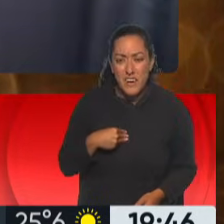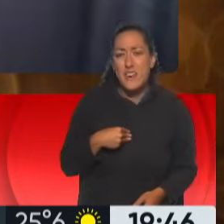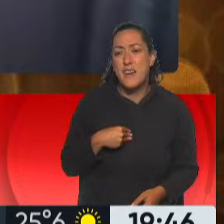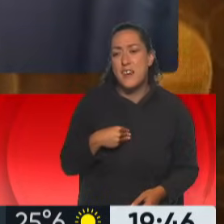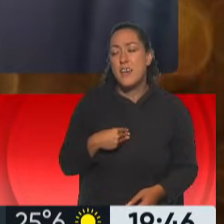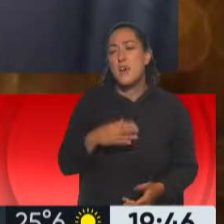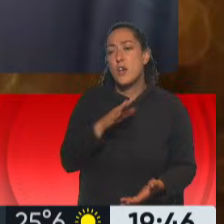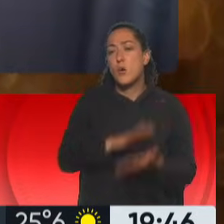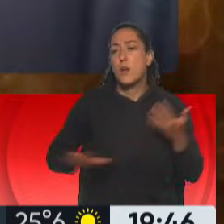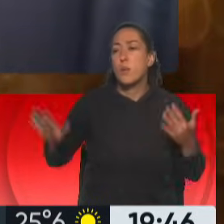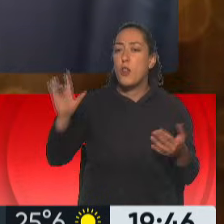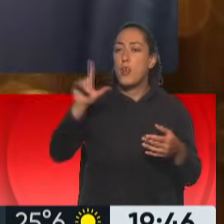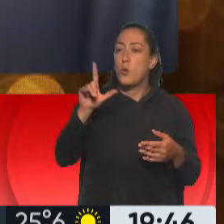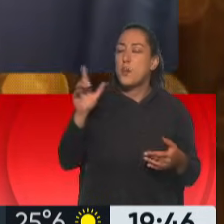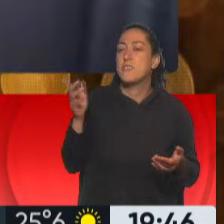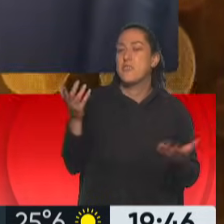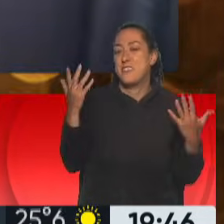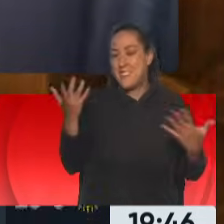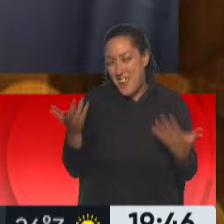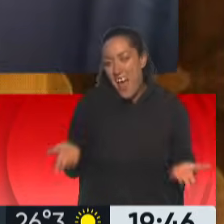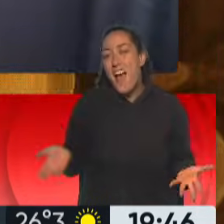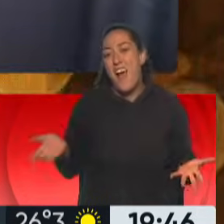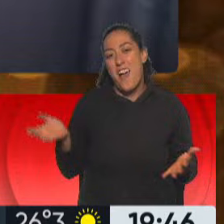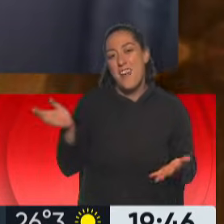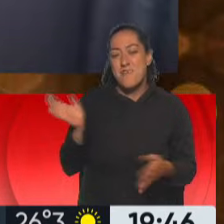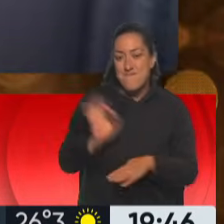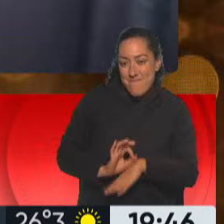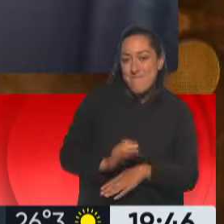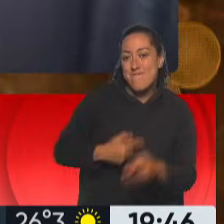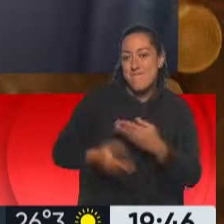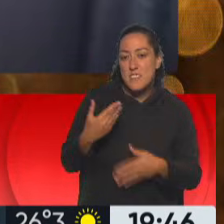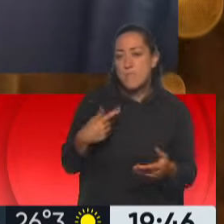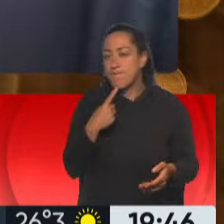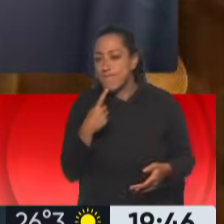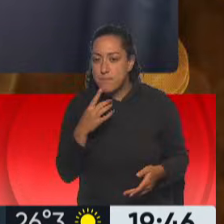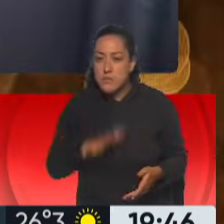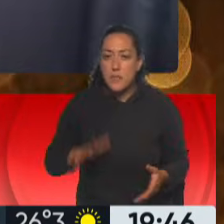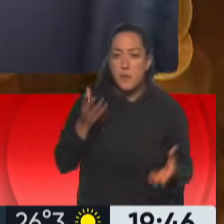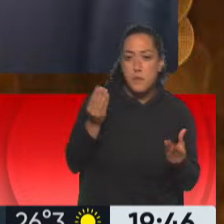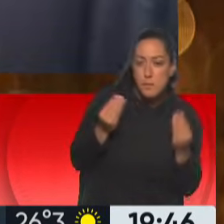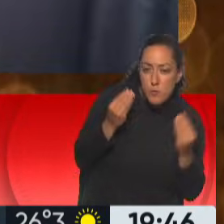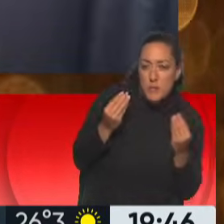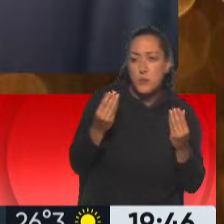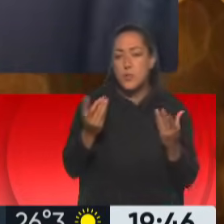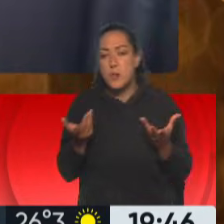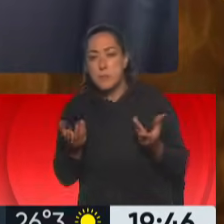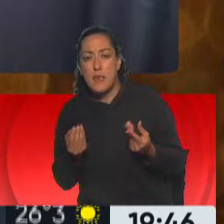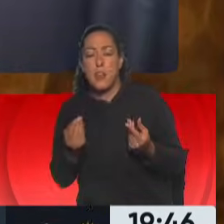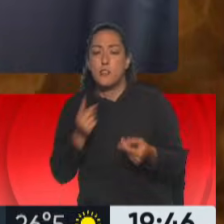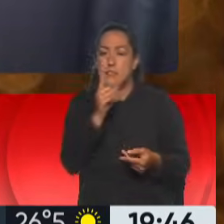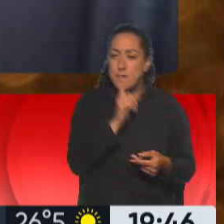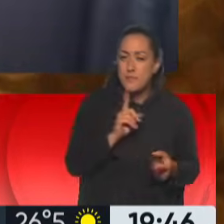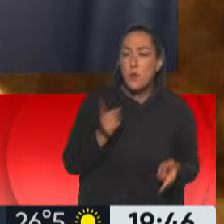nuevo lunes, Venezuela, aunque haya mucha incertidumbre, preocupación y ruido, aunque aún reina el miedo y el silencio, todos sabemos en el fondo que